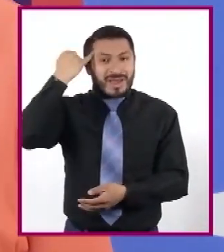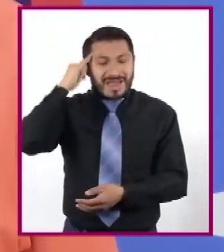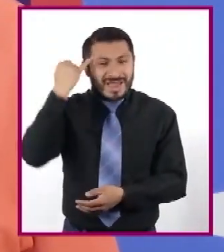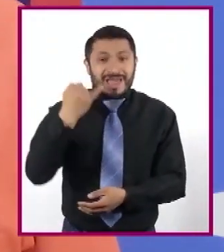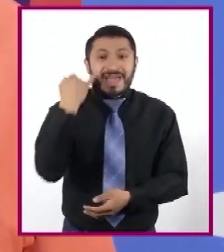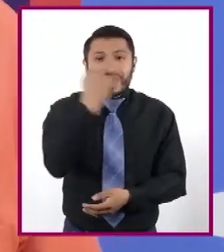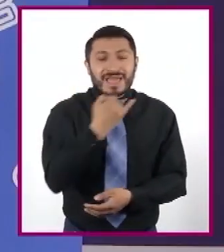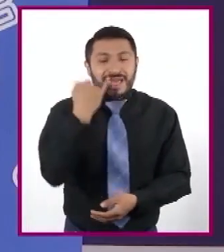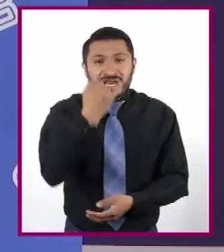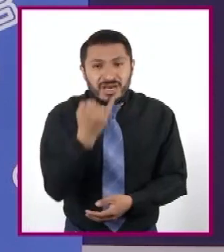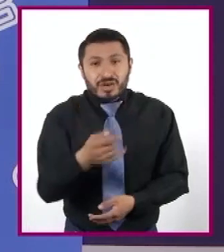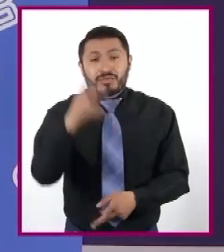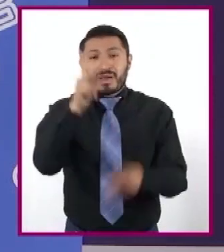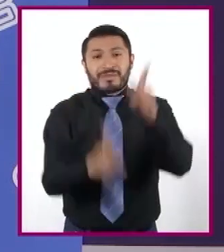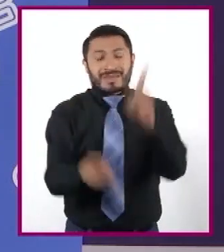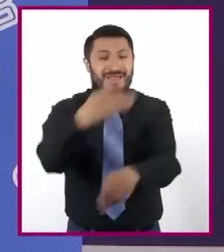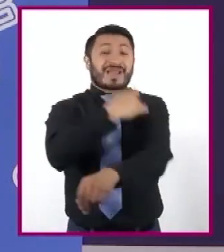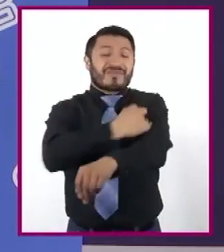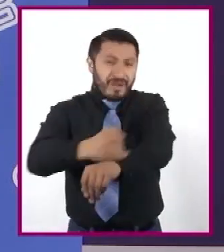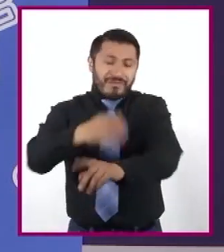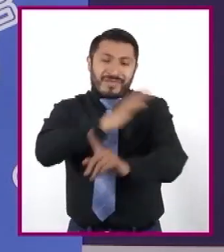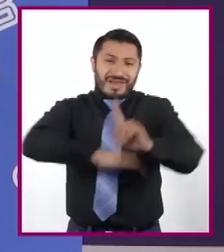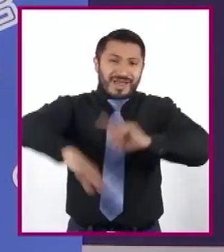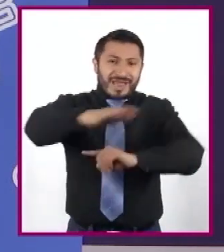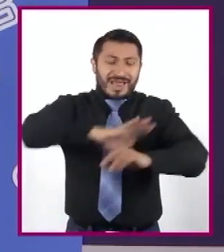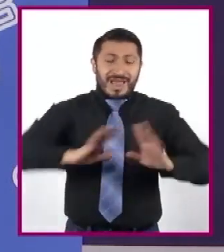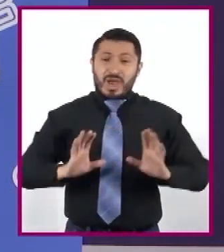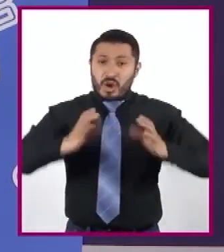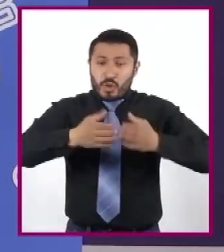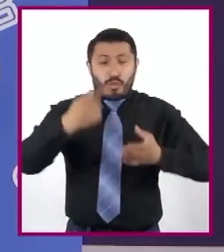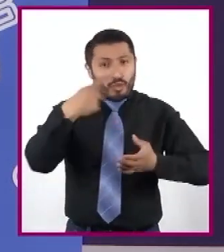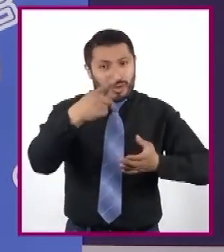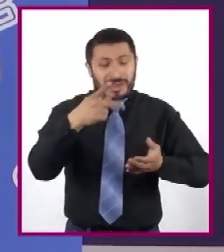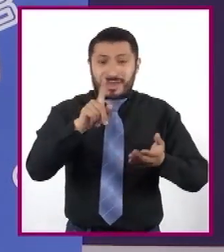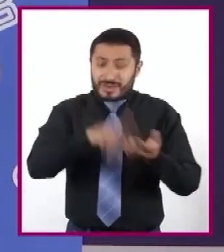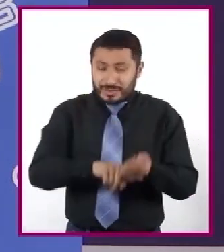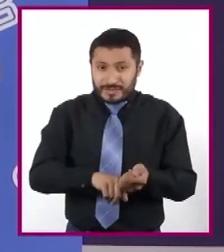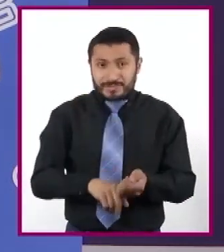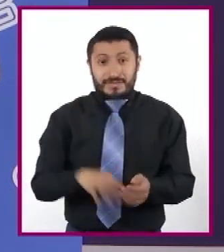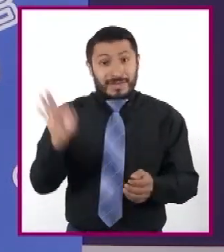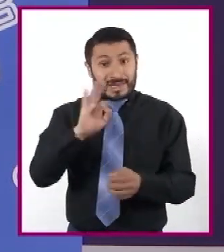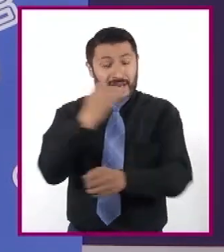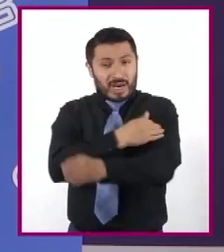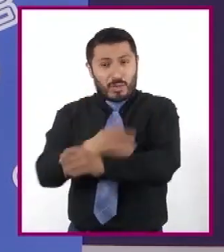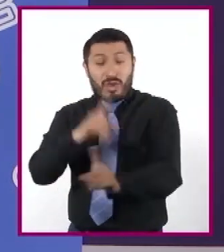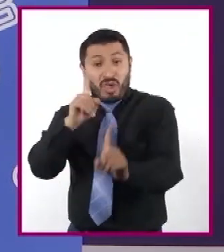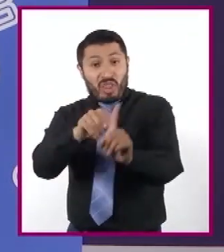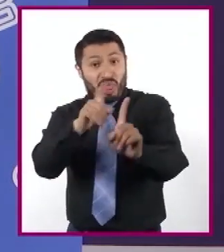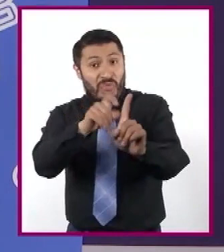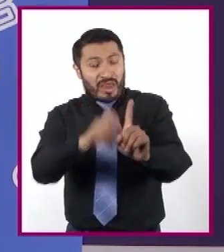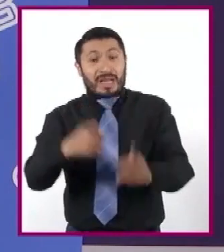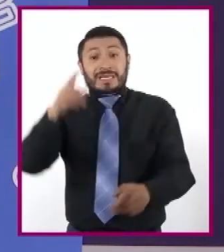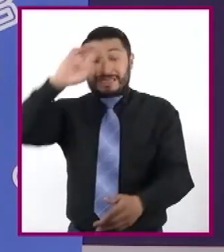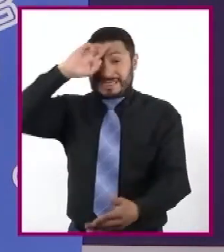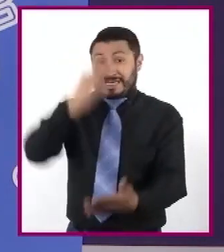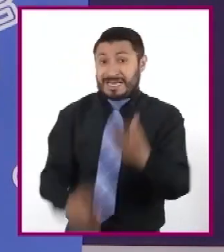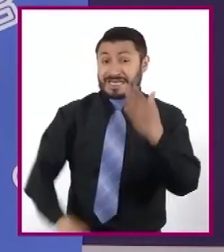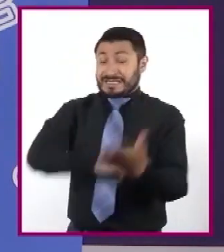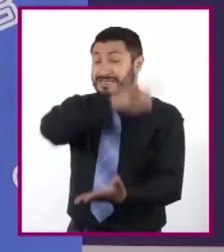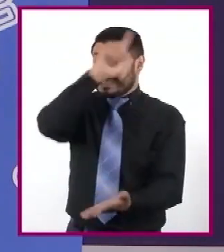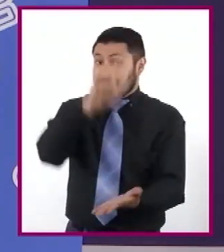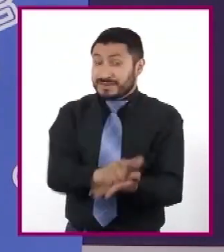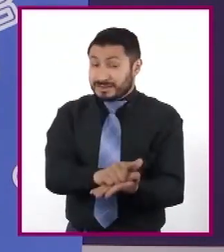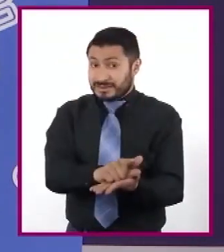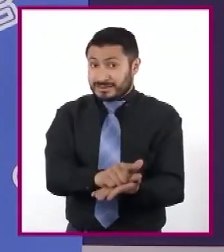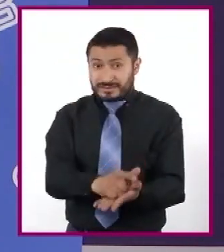comunidad. Cuando un compañero se burla de ti, está violando un derecho humano fundamental. Esas